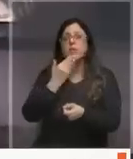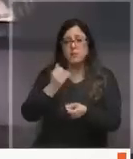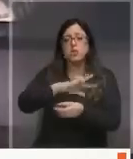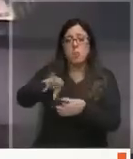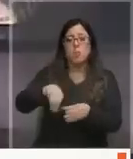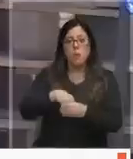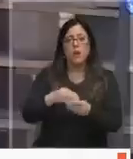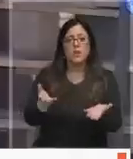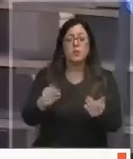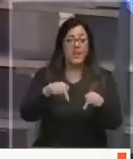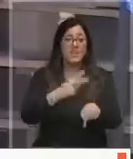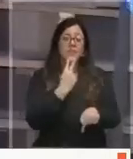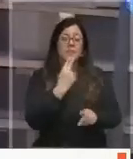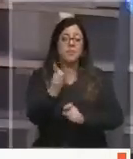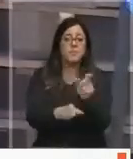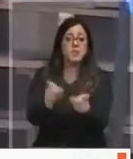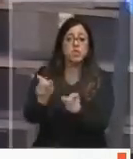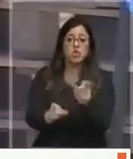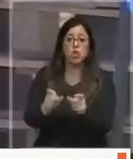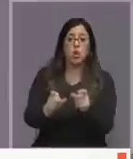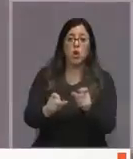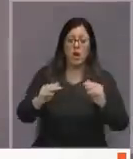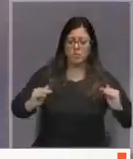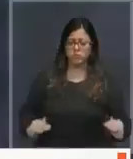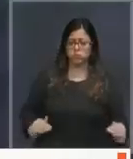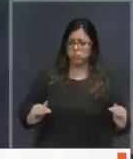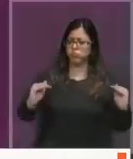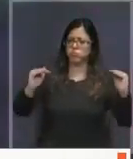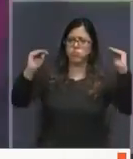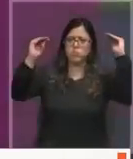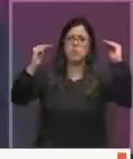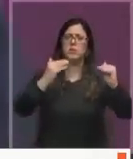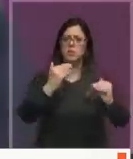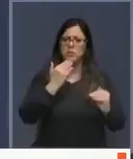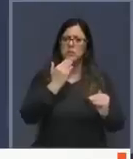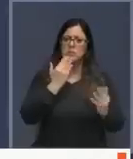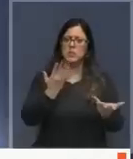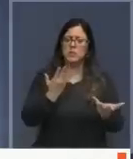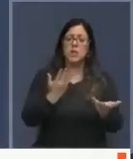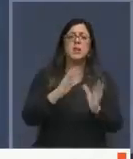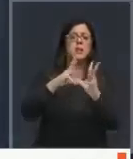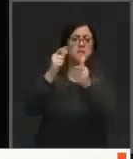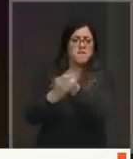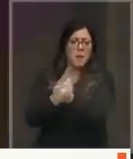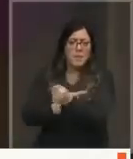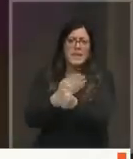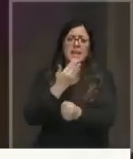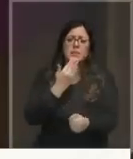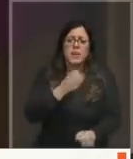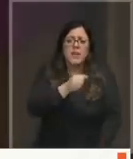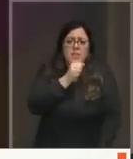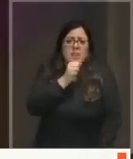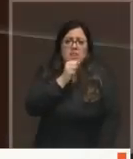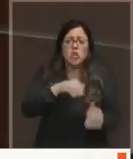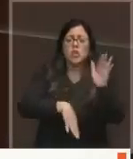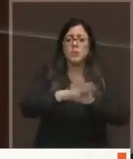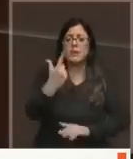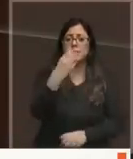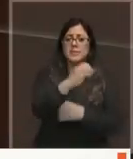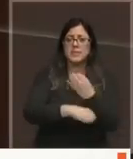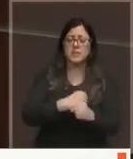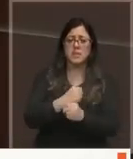somos parte. Acá viven personas de todas las edades, incluidos niños, familias hasta ancianos de más de 70